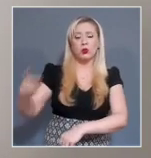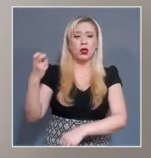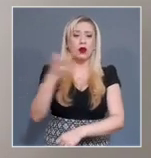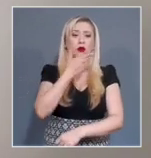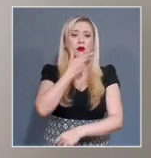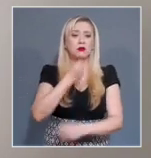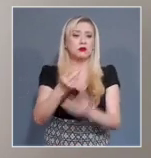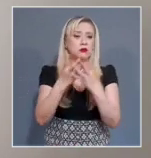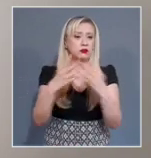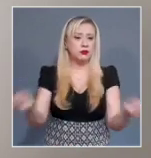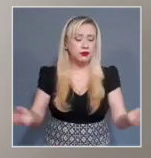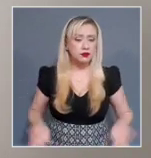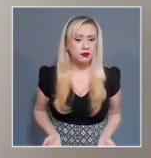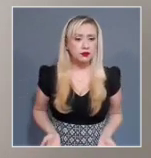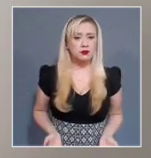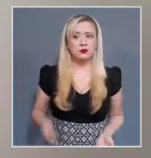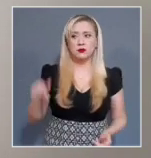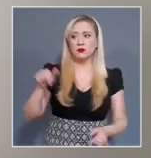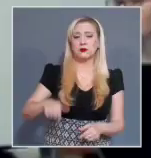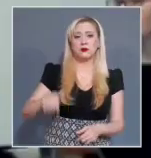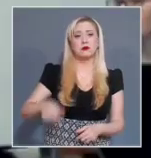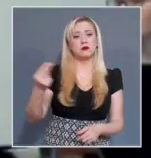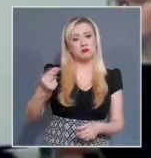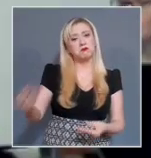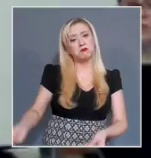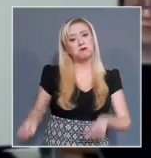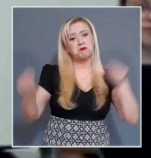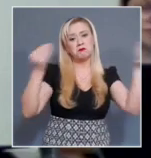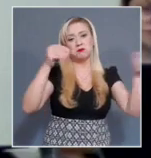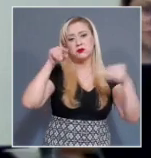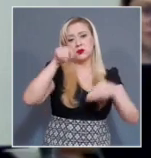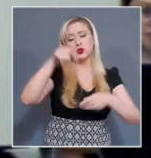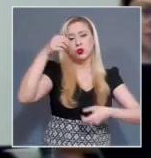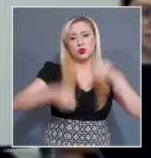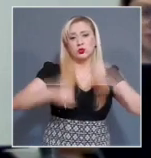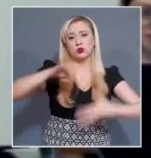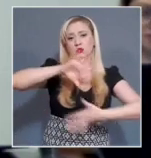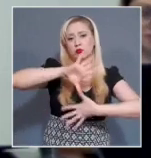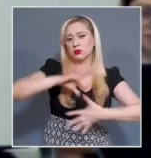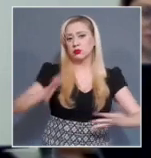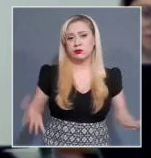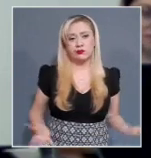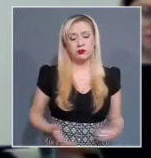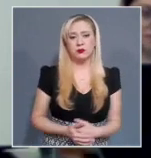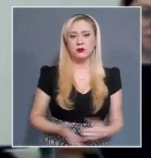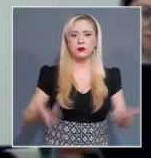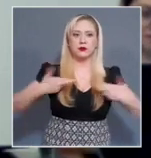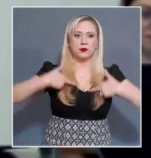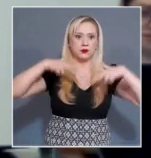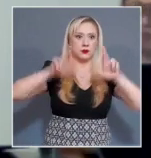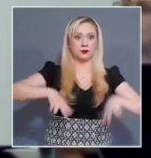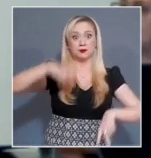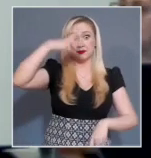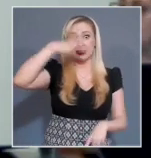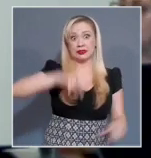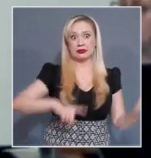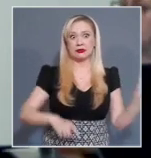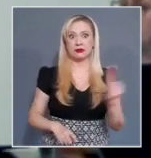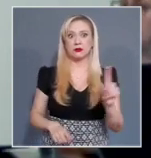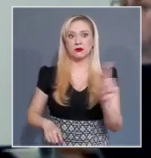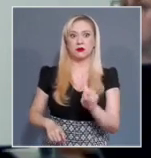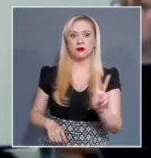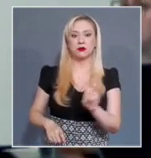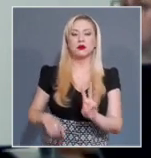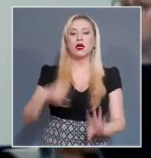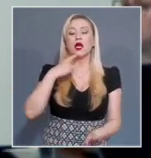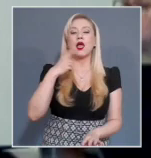decidió someter el caso a la Corte Interamericana. Por su parte, representantes del Estado mexicano presentaron excepciones